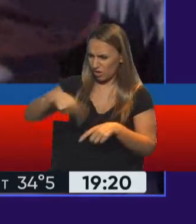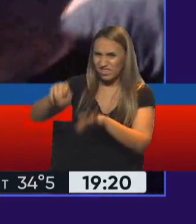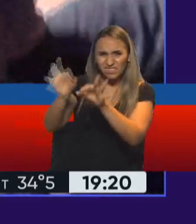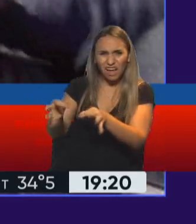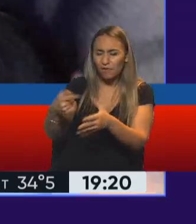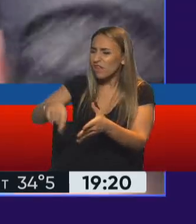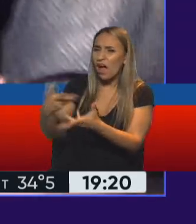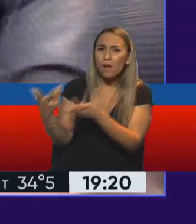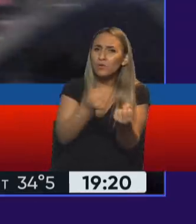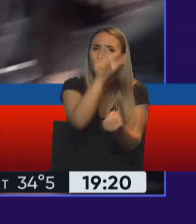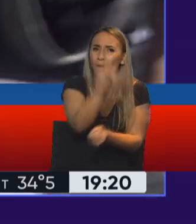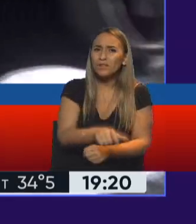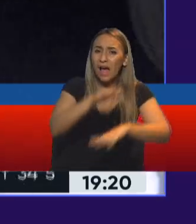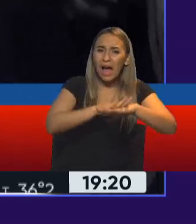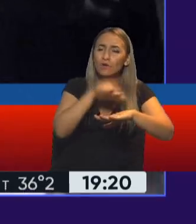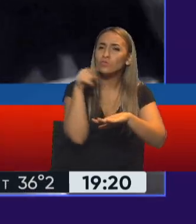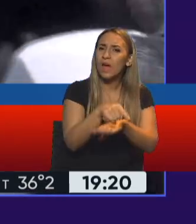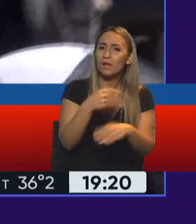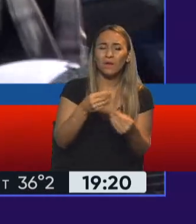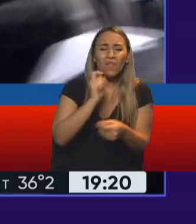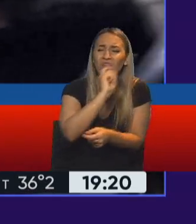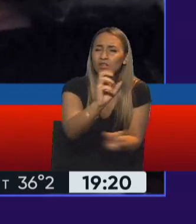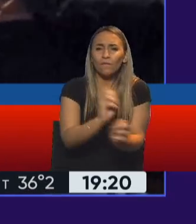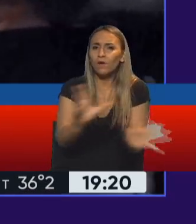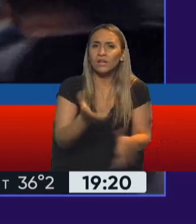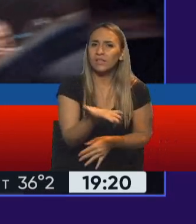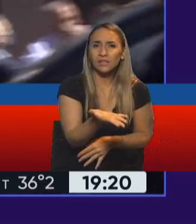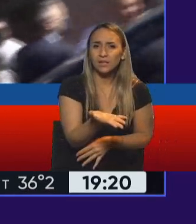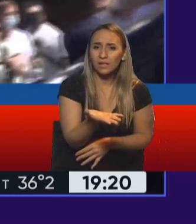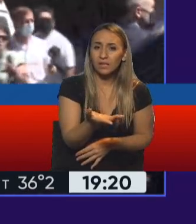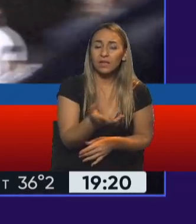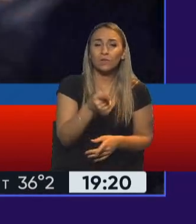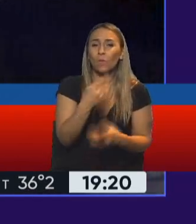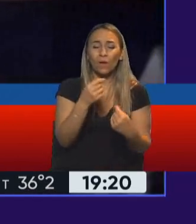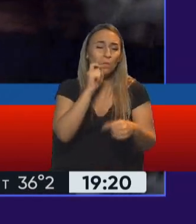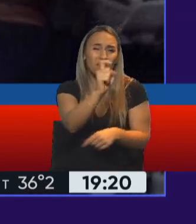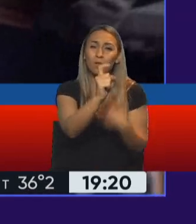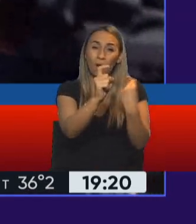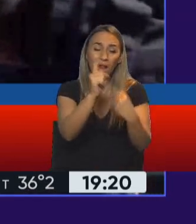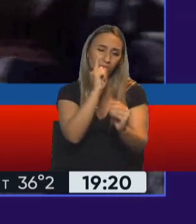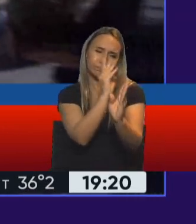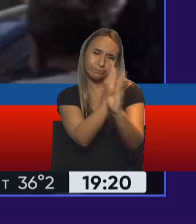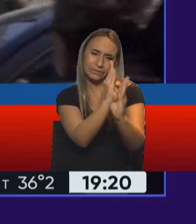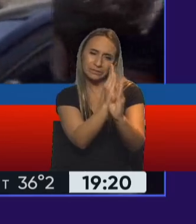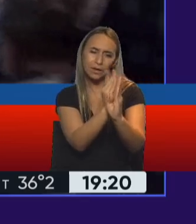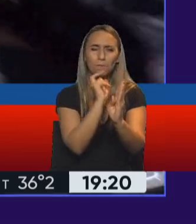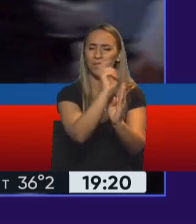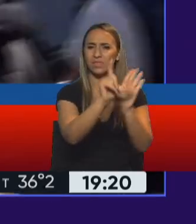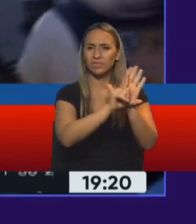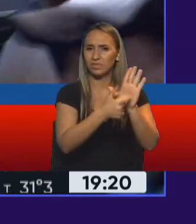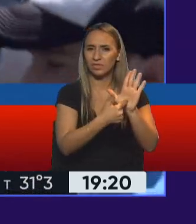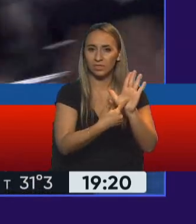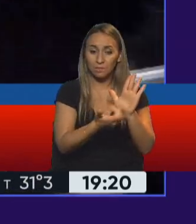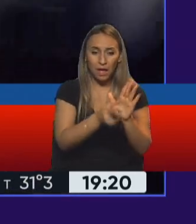persona acusada de un delito aberrante como es hacer inteligencia ilegal sobre el dolor, sobre la intimidad de